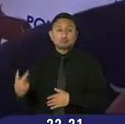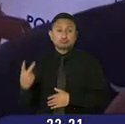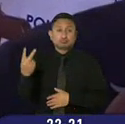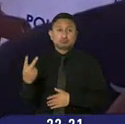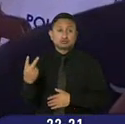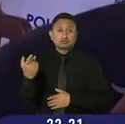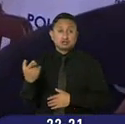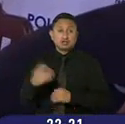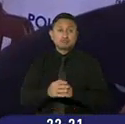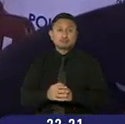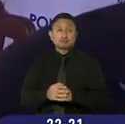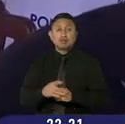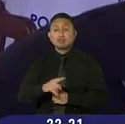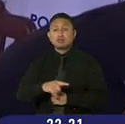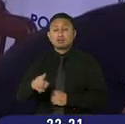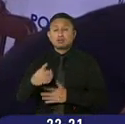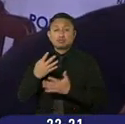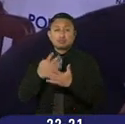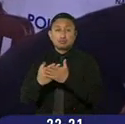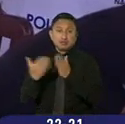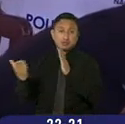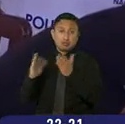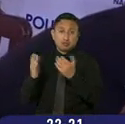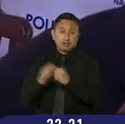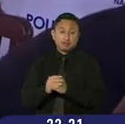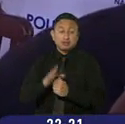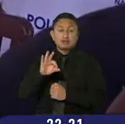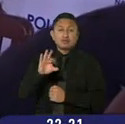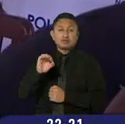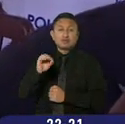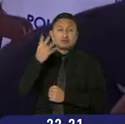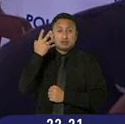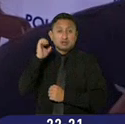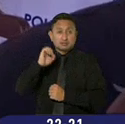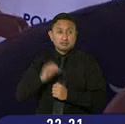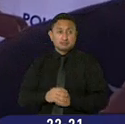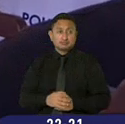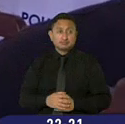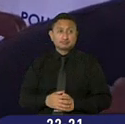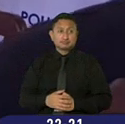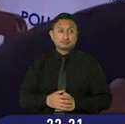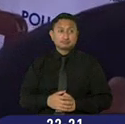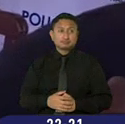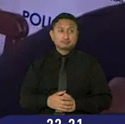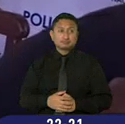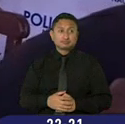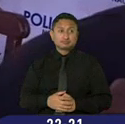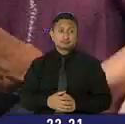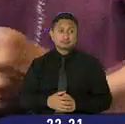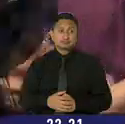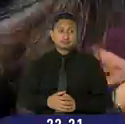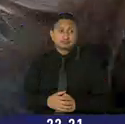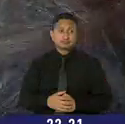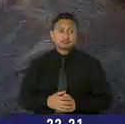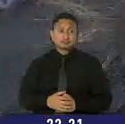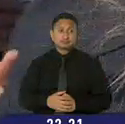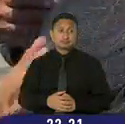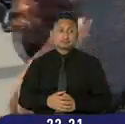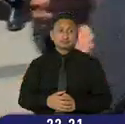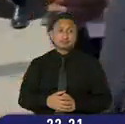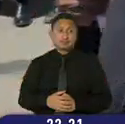la inicio de instrucción fiscal por 90 días por el presunto delito de muerte con de robo con muerte. En Chimborazo